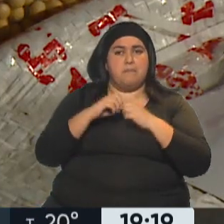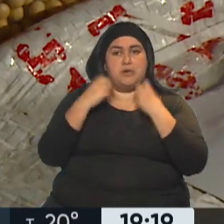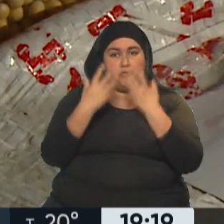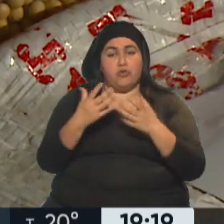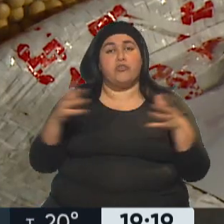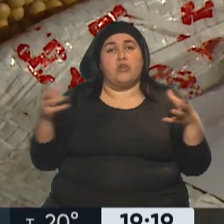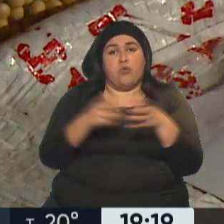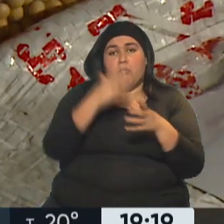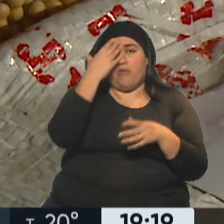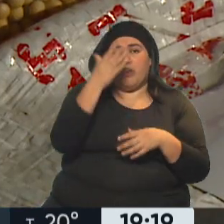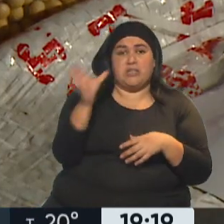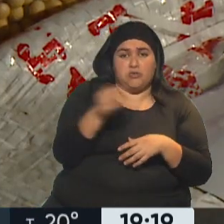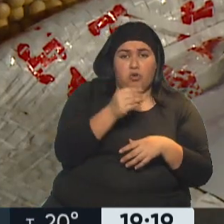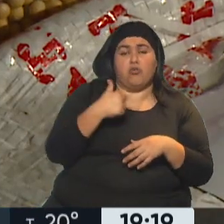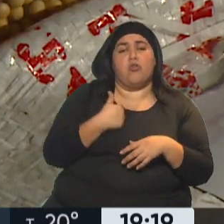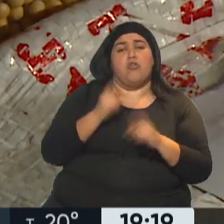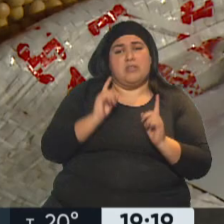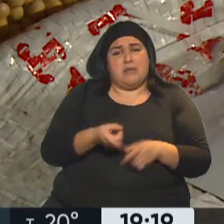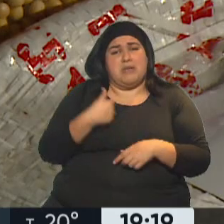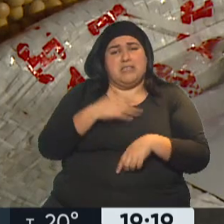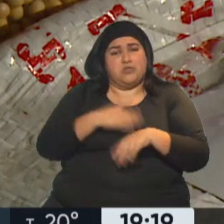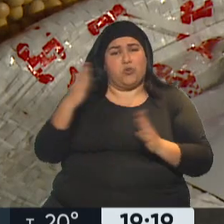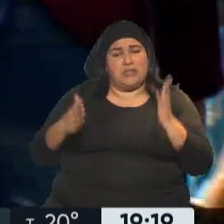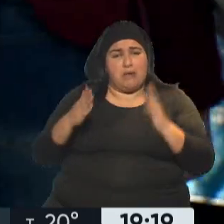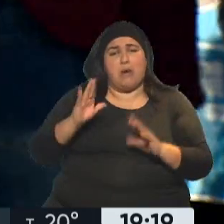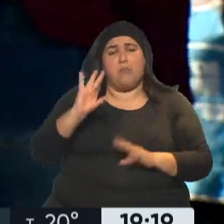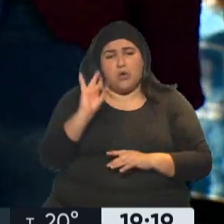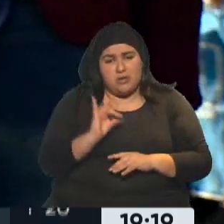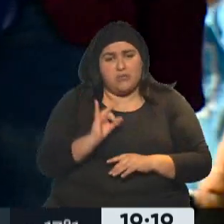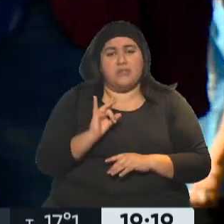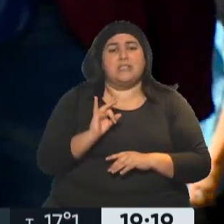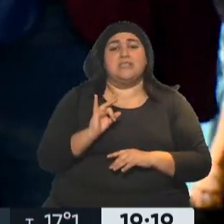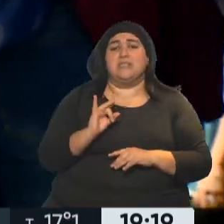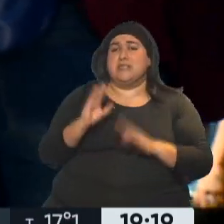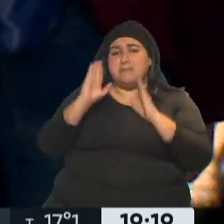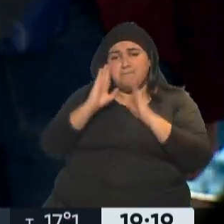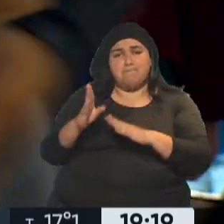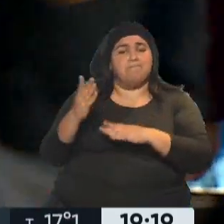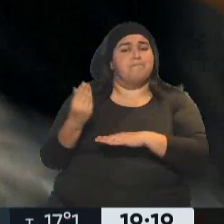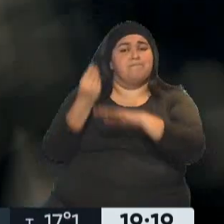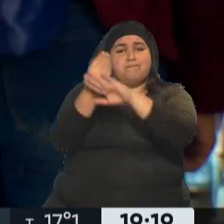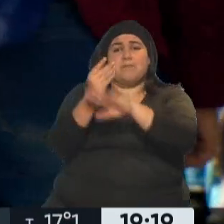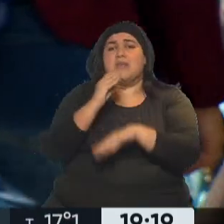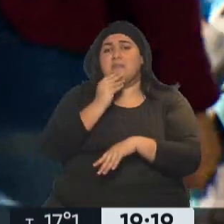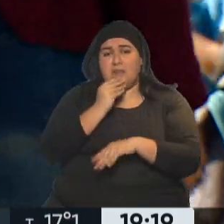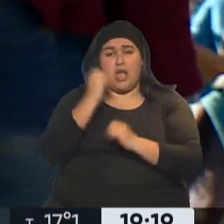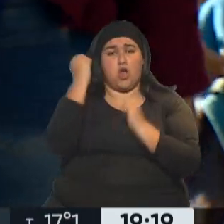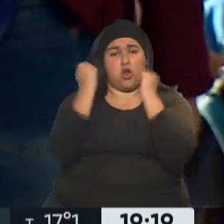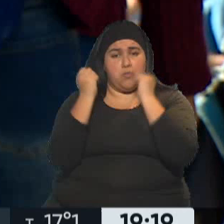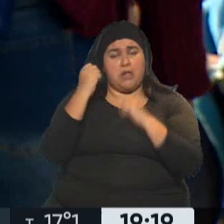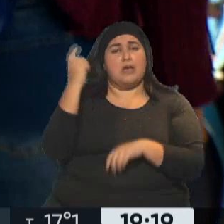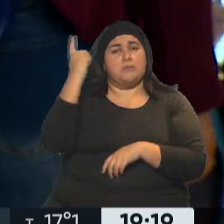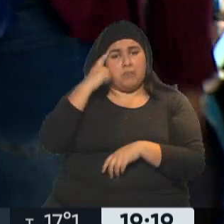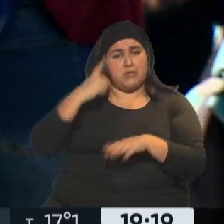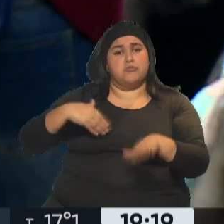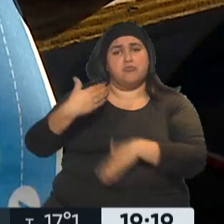todos. Creemos que es un tiempo difícil. La centralidad de Sergio en la articulación de la política económica, creemos que puede cohesionar